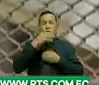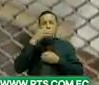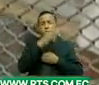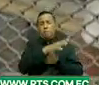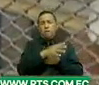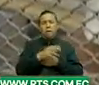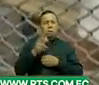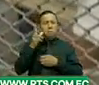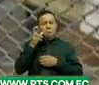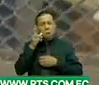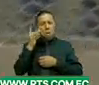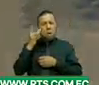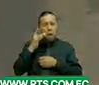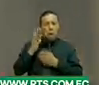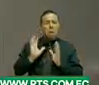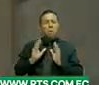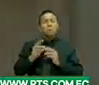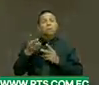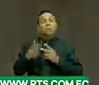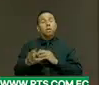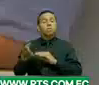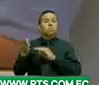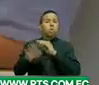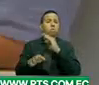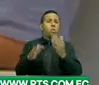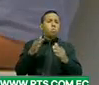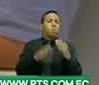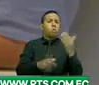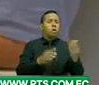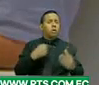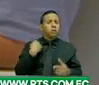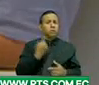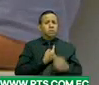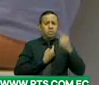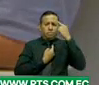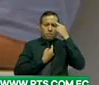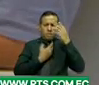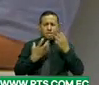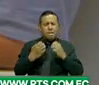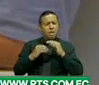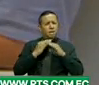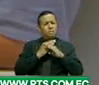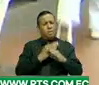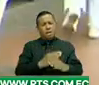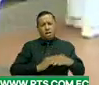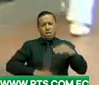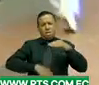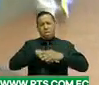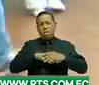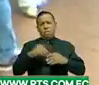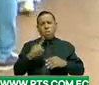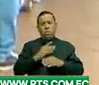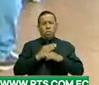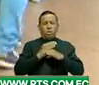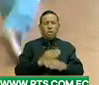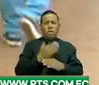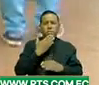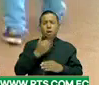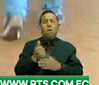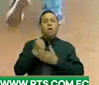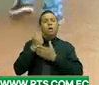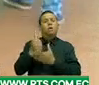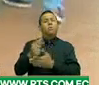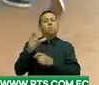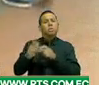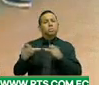sospechosos y la mortalidad, nosotros evitando que se colapse en nuestro sistema y poder también ayudar a parte del otro